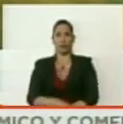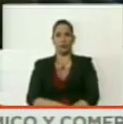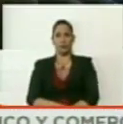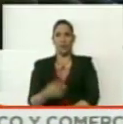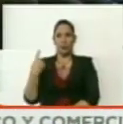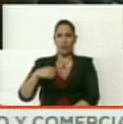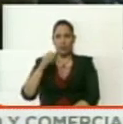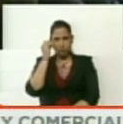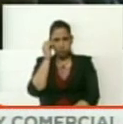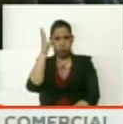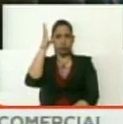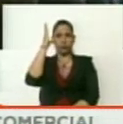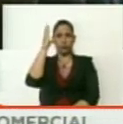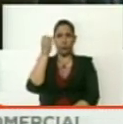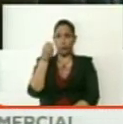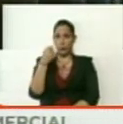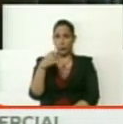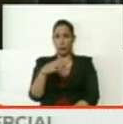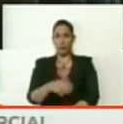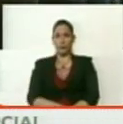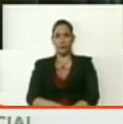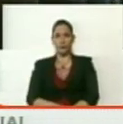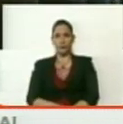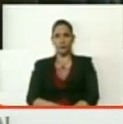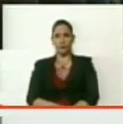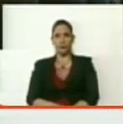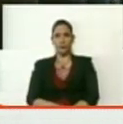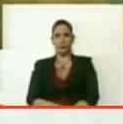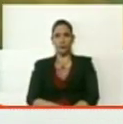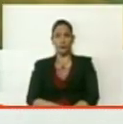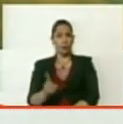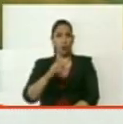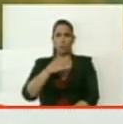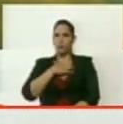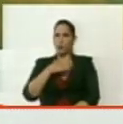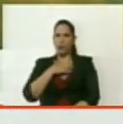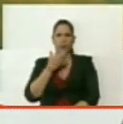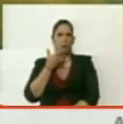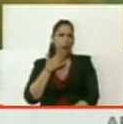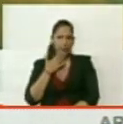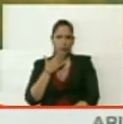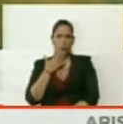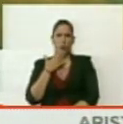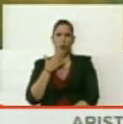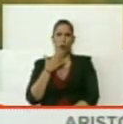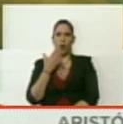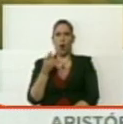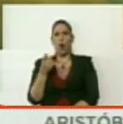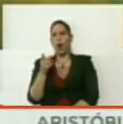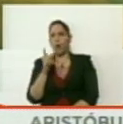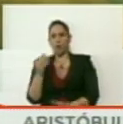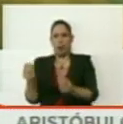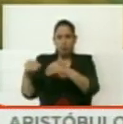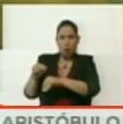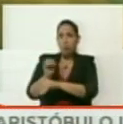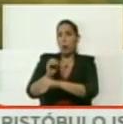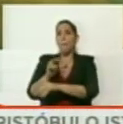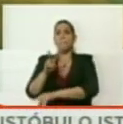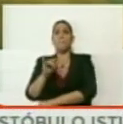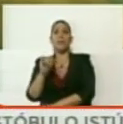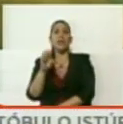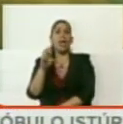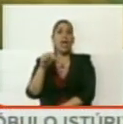muchas capacidades, en mera retaliación, que incluso no pudiese haber sido cuestionada ni por convención de Viena ni de